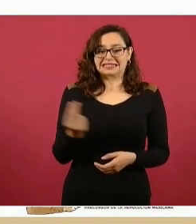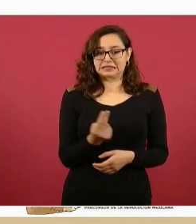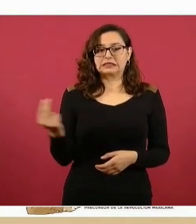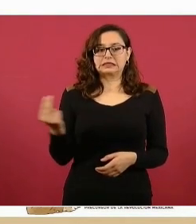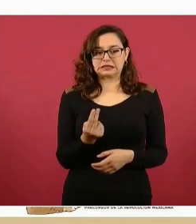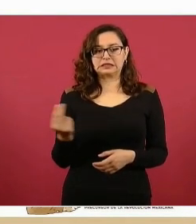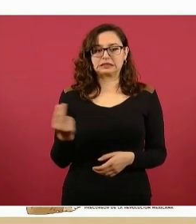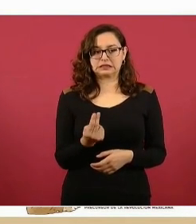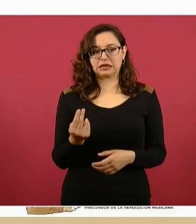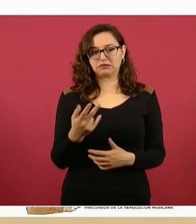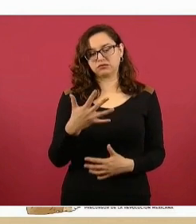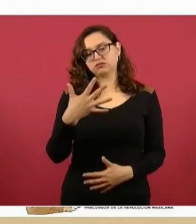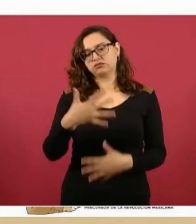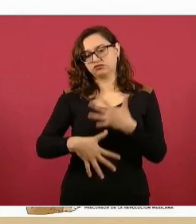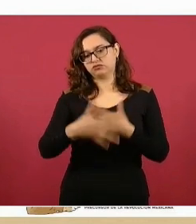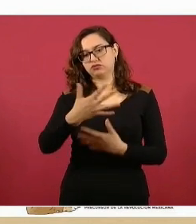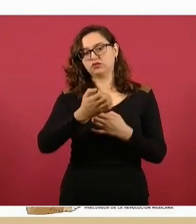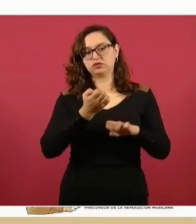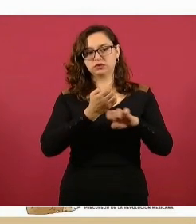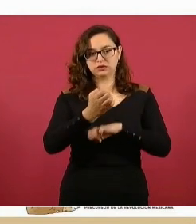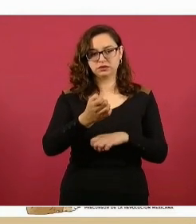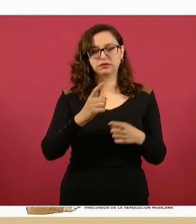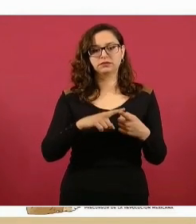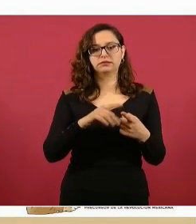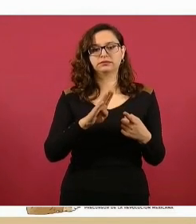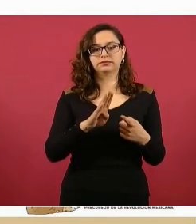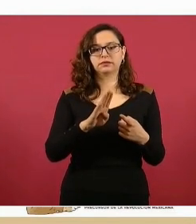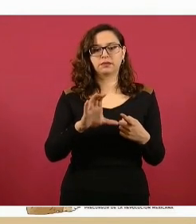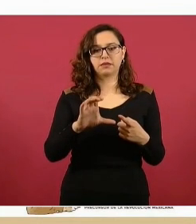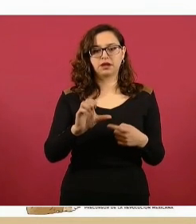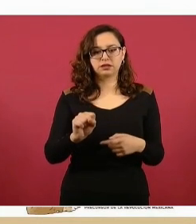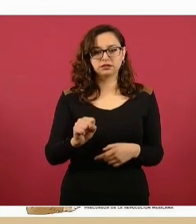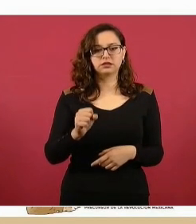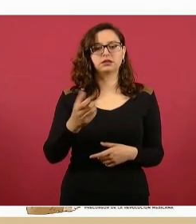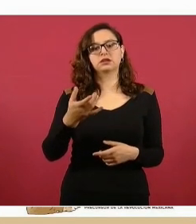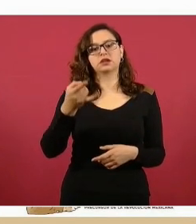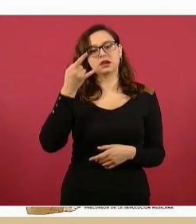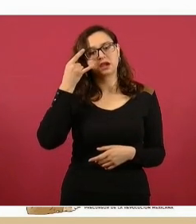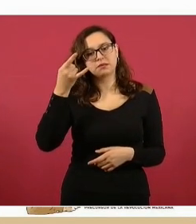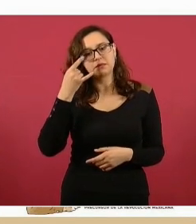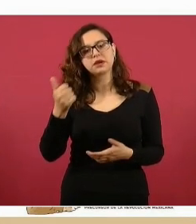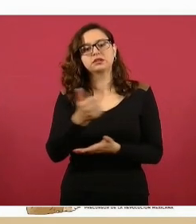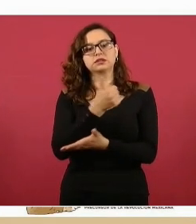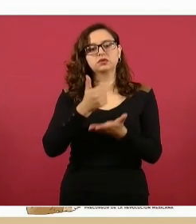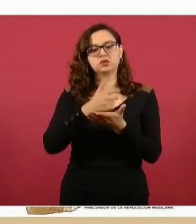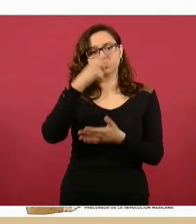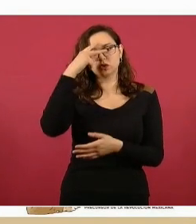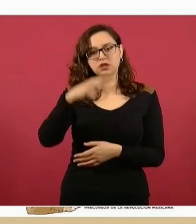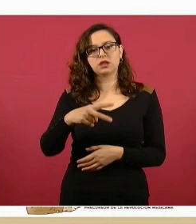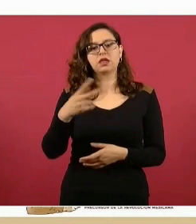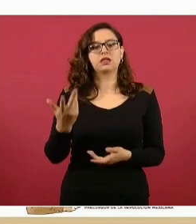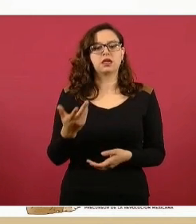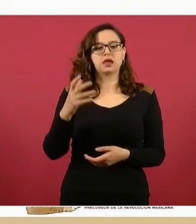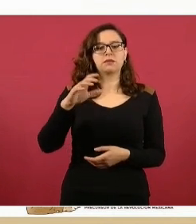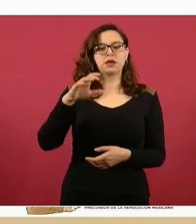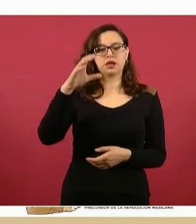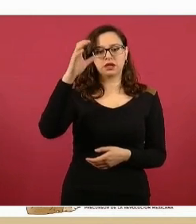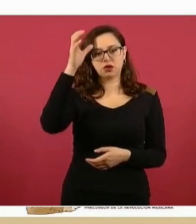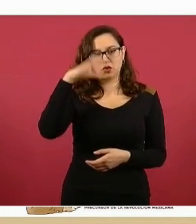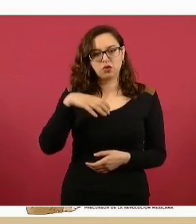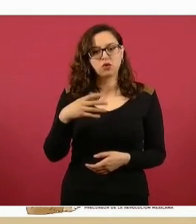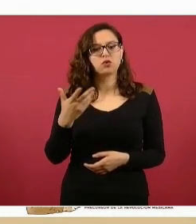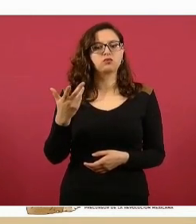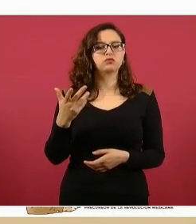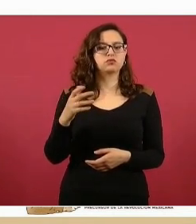en estas quince entidades baja california sur campeche ciudad de méxico colima durango guerrero michoacán morelos